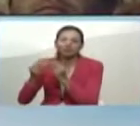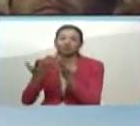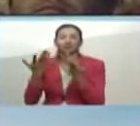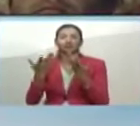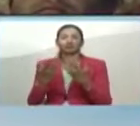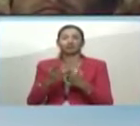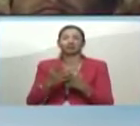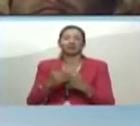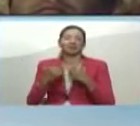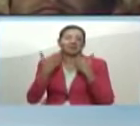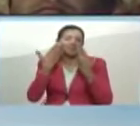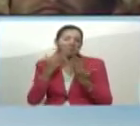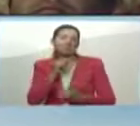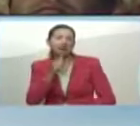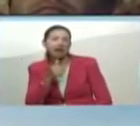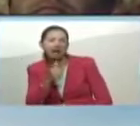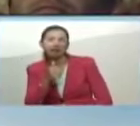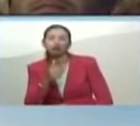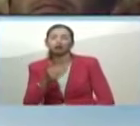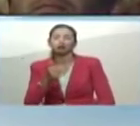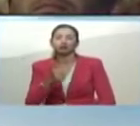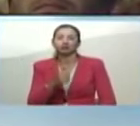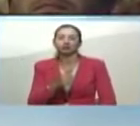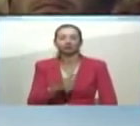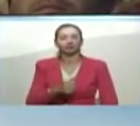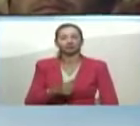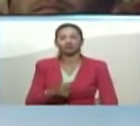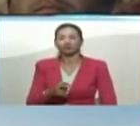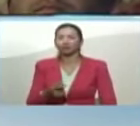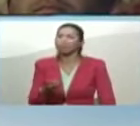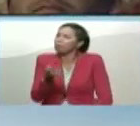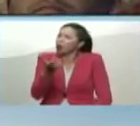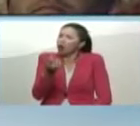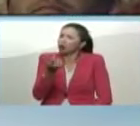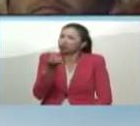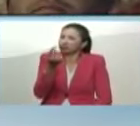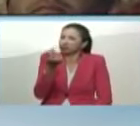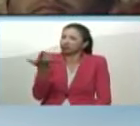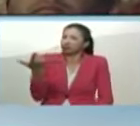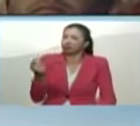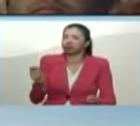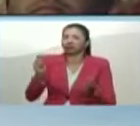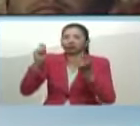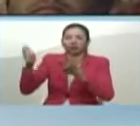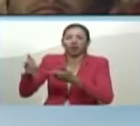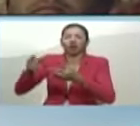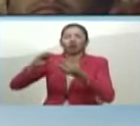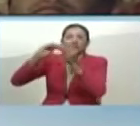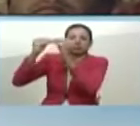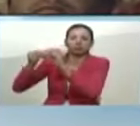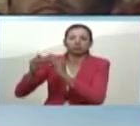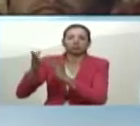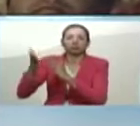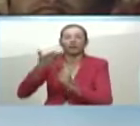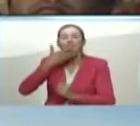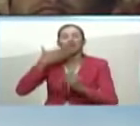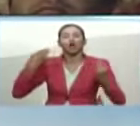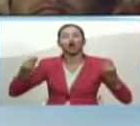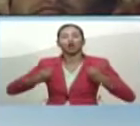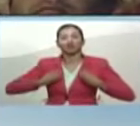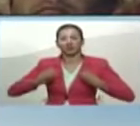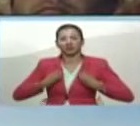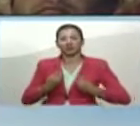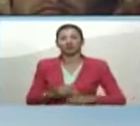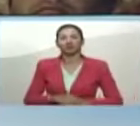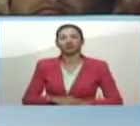malas condiciones y que, bueno, que la inversión no es mucha, pero tienen una mejor calidad, pues, de vida porque es parte